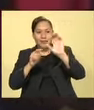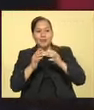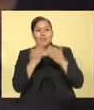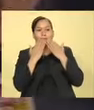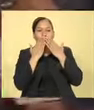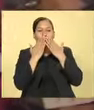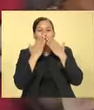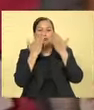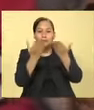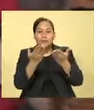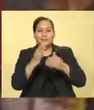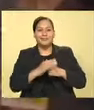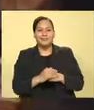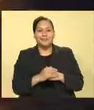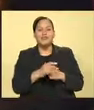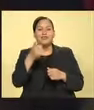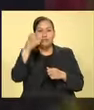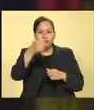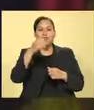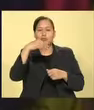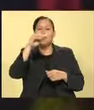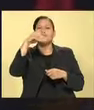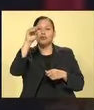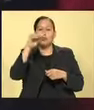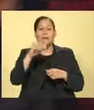ciudades. Ay.